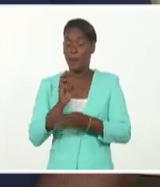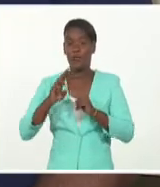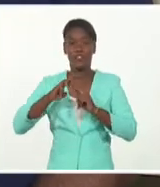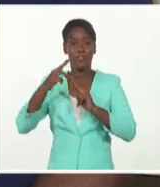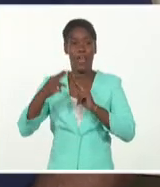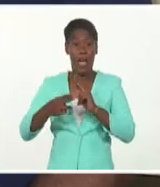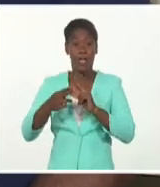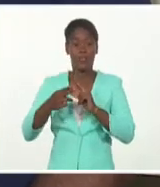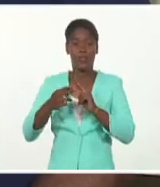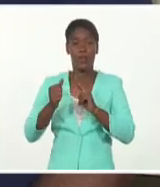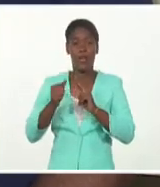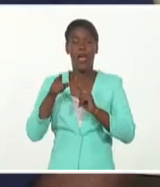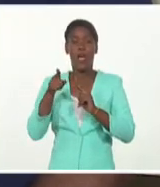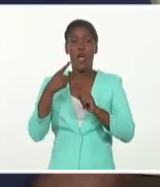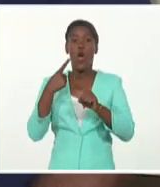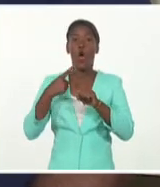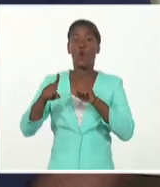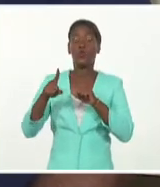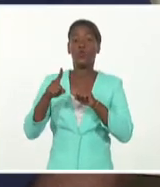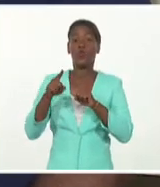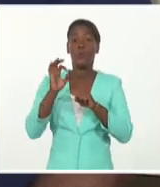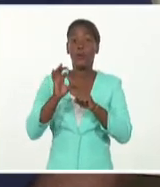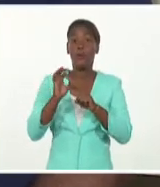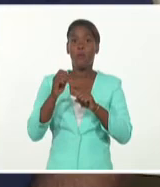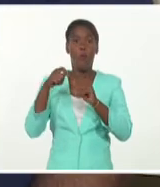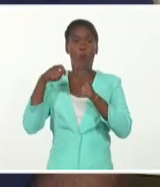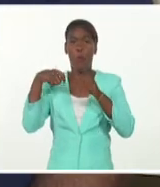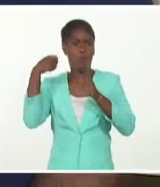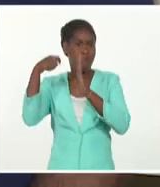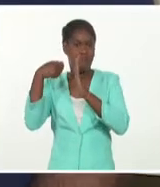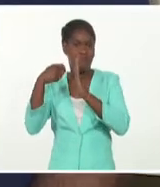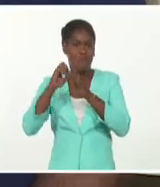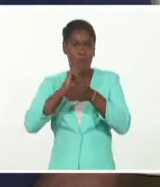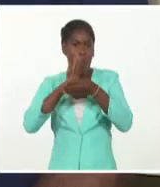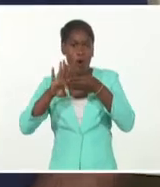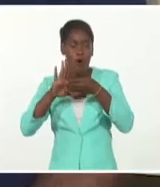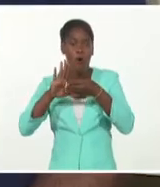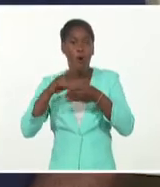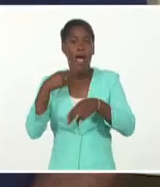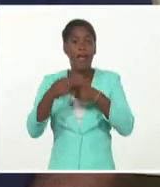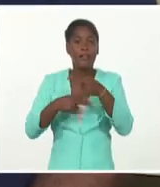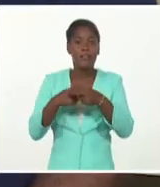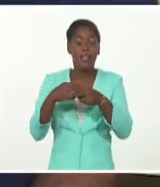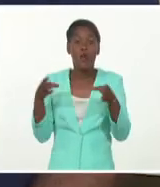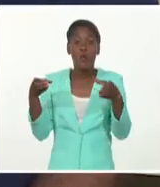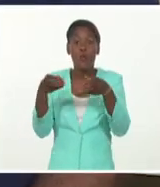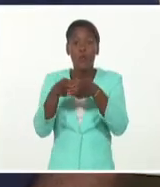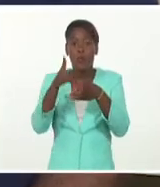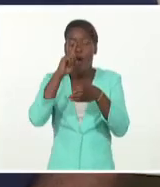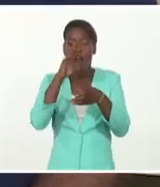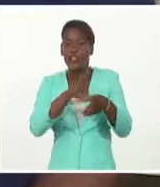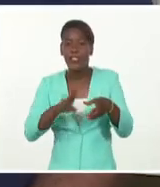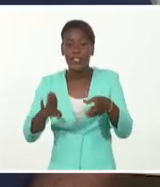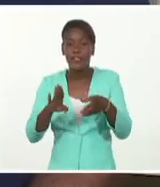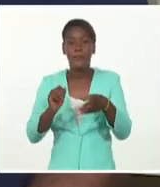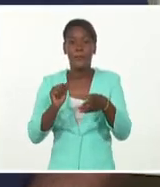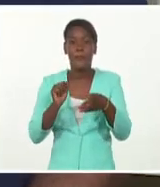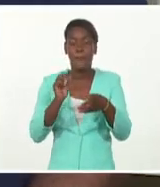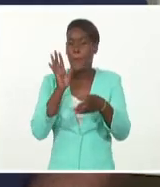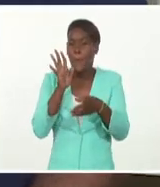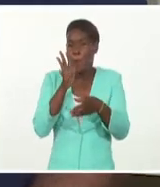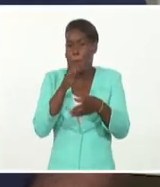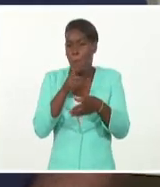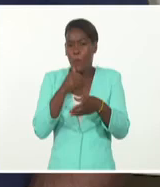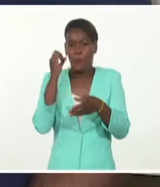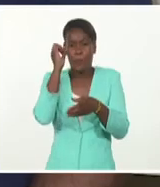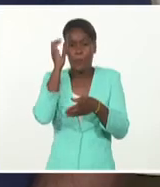pero ahí no, en el Camarón nosotros no participamos, pero ahora él quiere hacerlo con la colmenita, a la usanza de Hansel y Gretel, o sea,